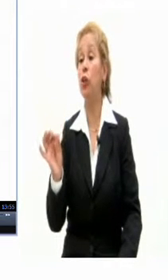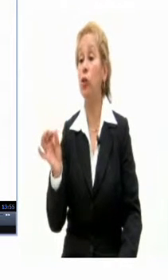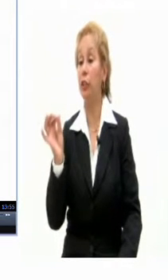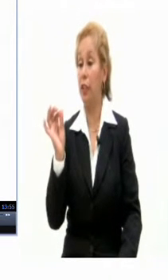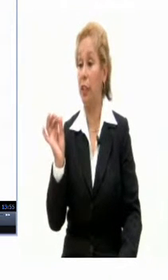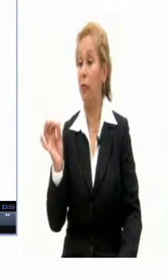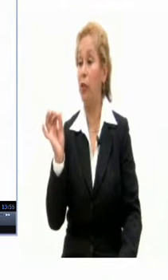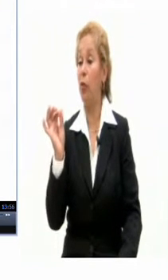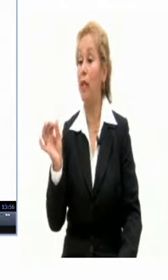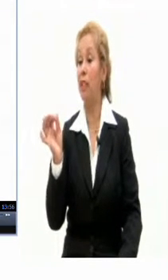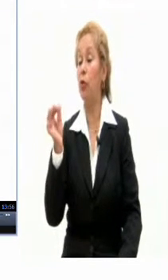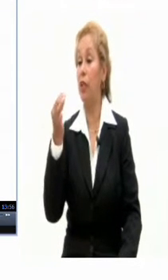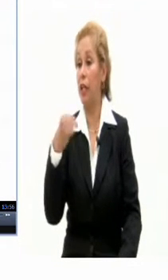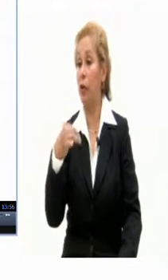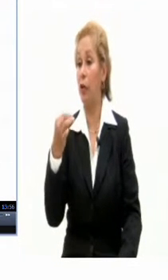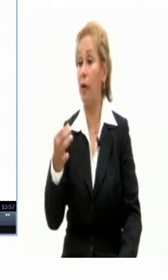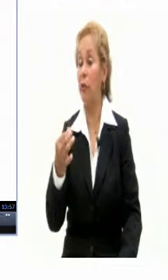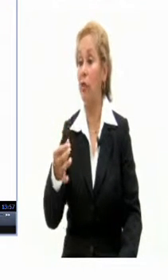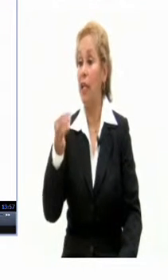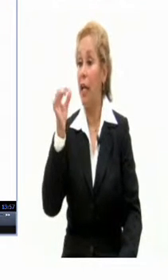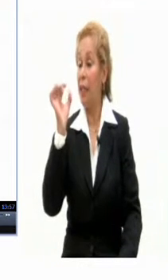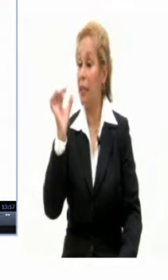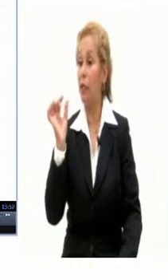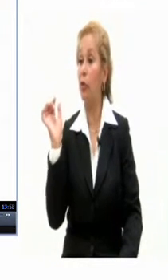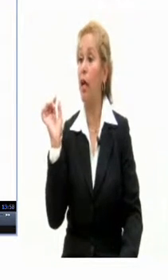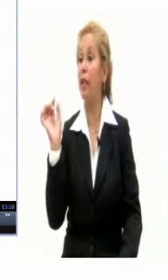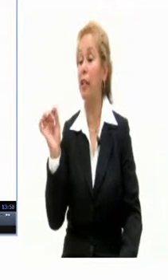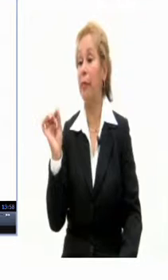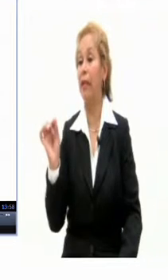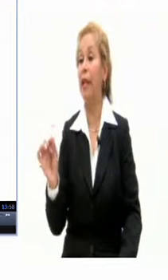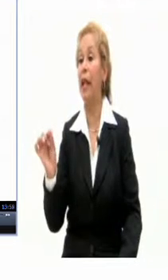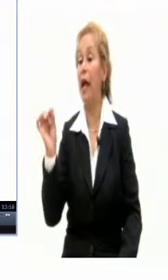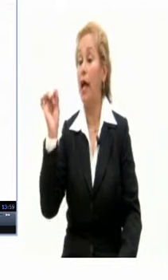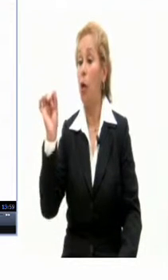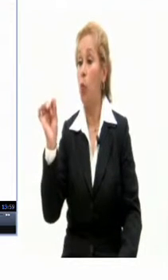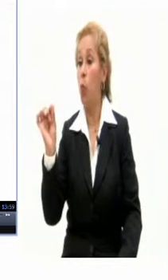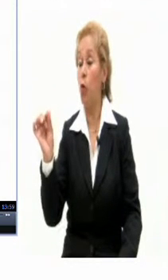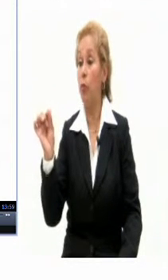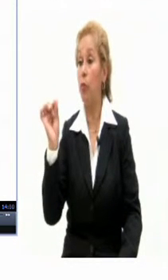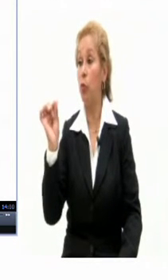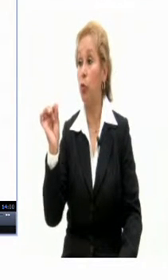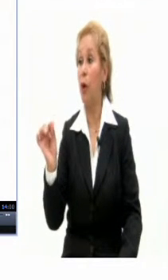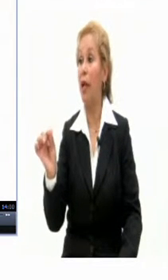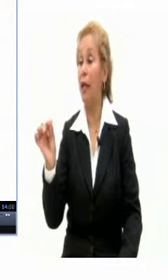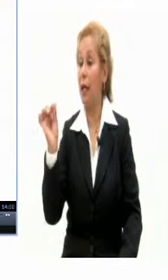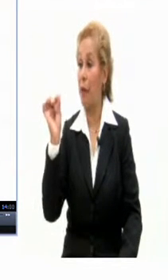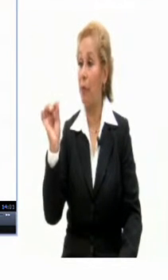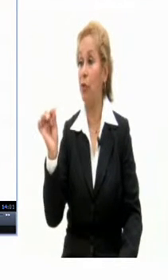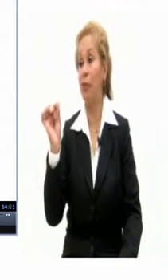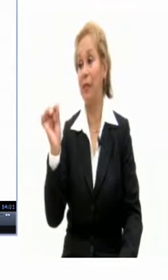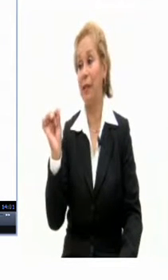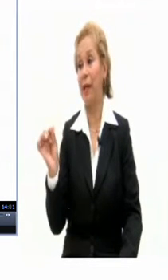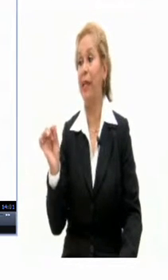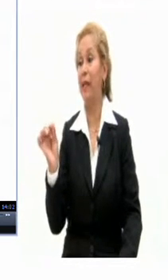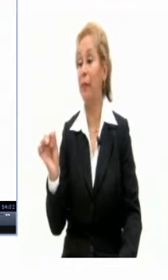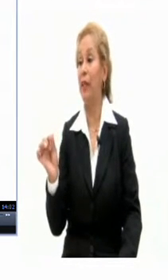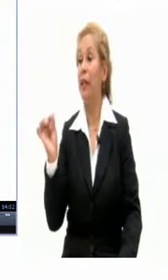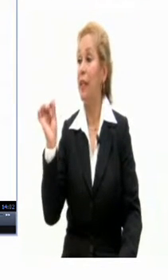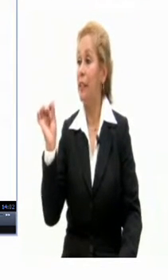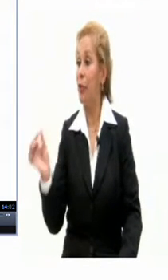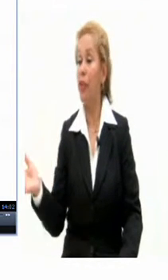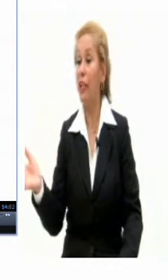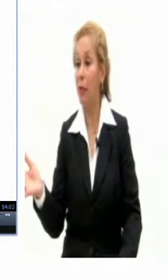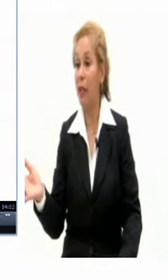la definición de términos básicos, que es lo que vamos a desarrollar de manera muy puntual la próxima